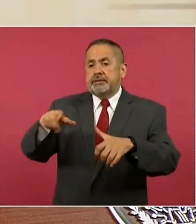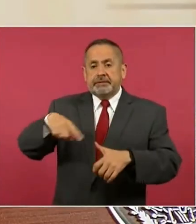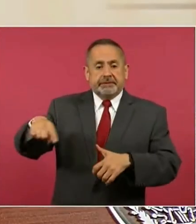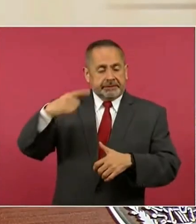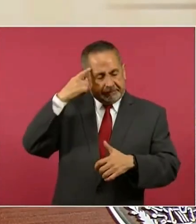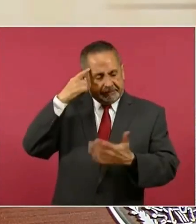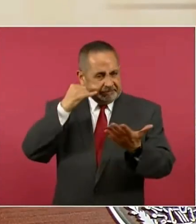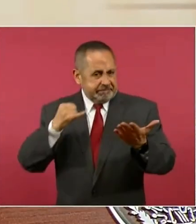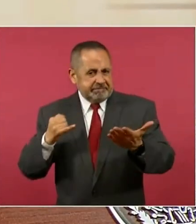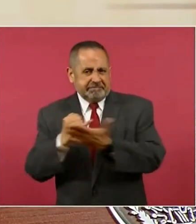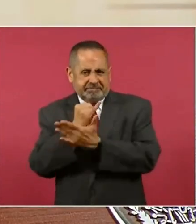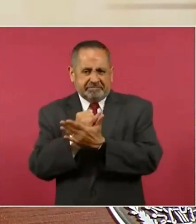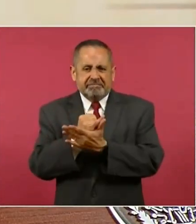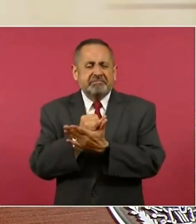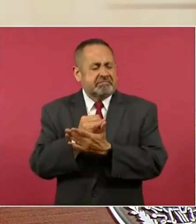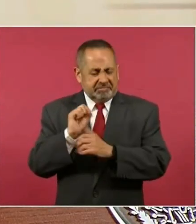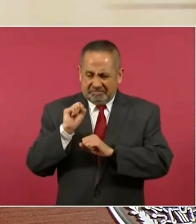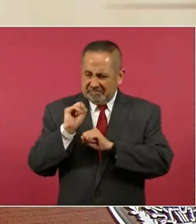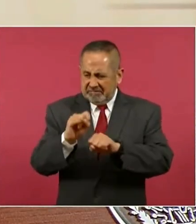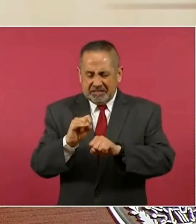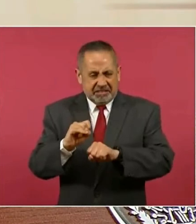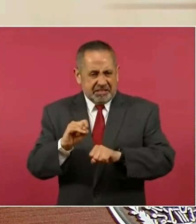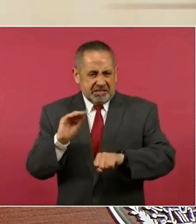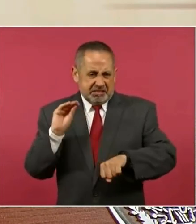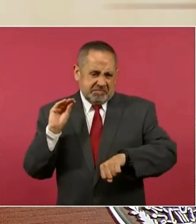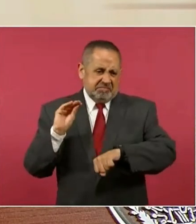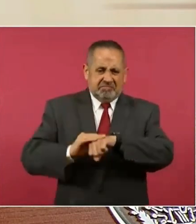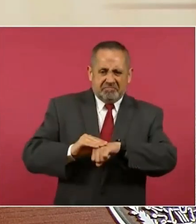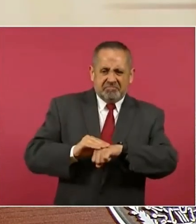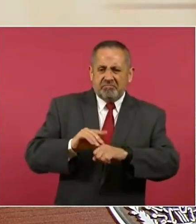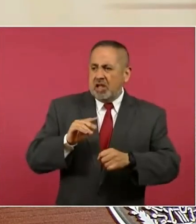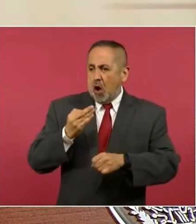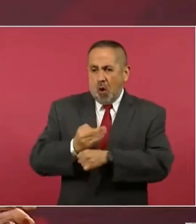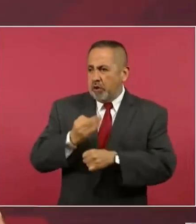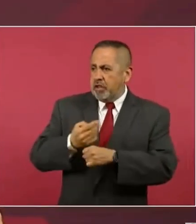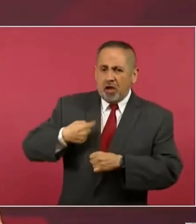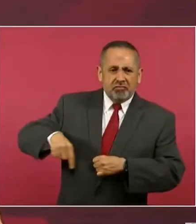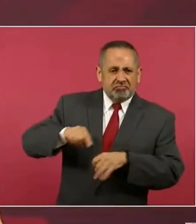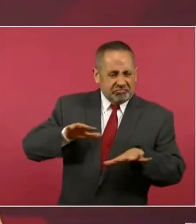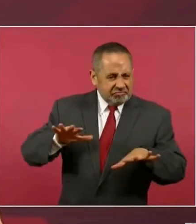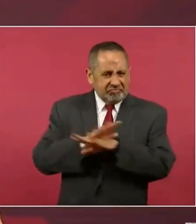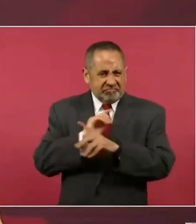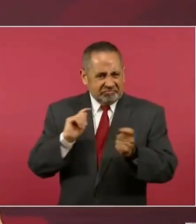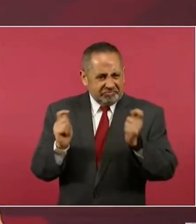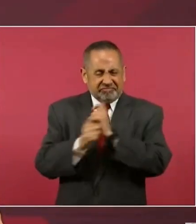decidió llevar a cabo un cambio, una transformación.